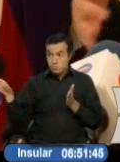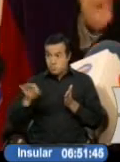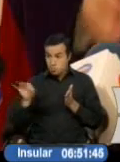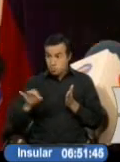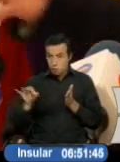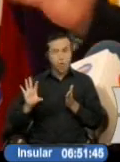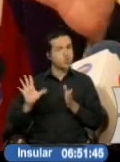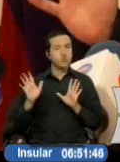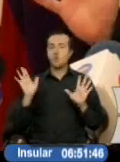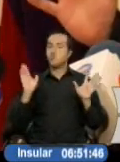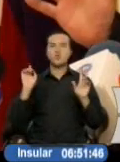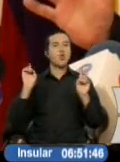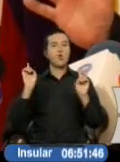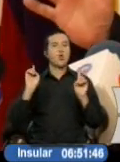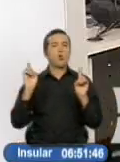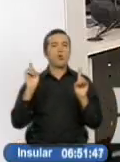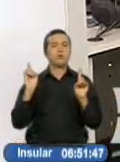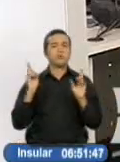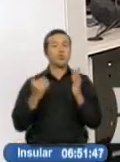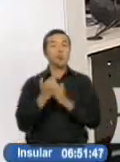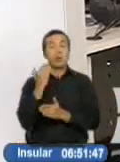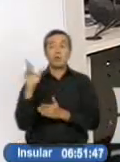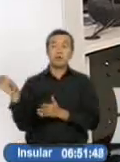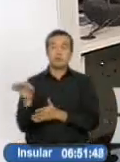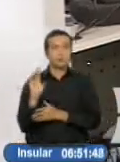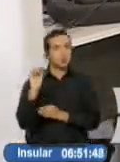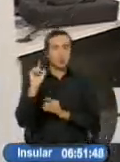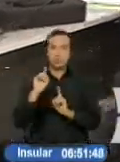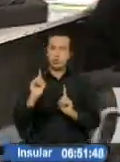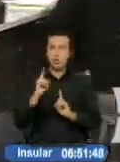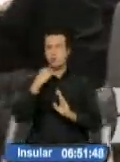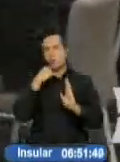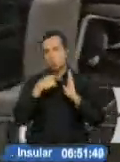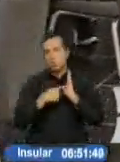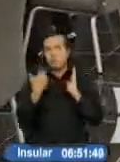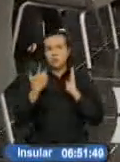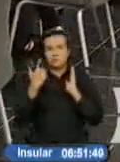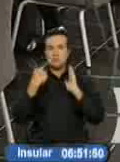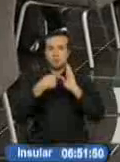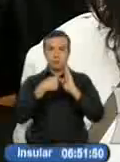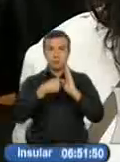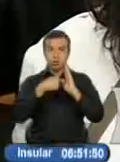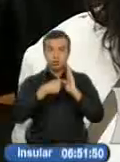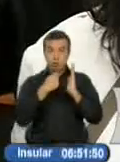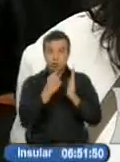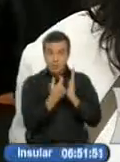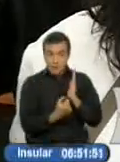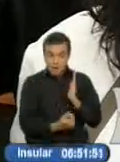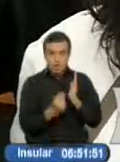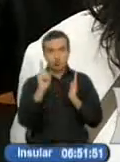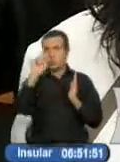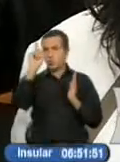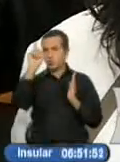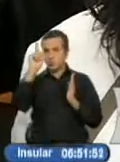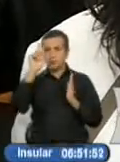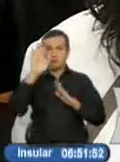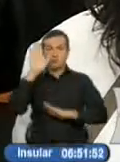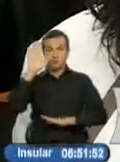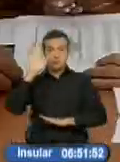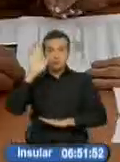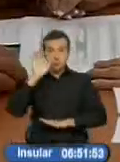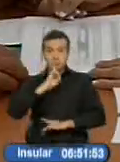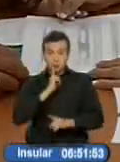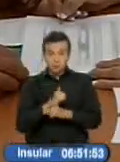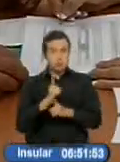contratará nuevos servidores públicos. Dejando de lado otras como la eliminación de tributos, la cual además de no ser una promesa de